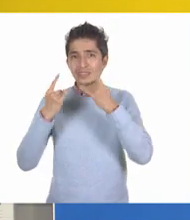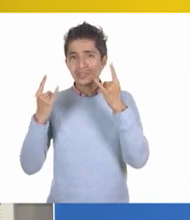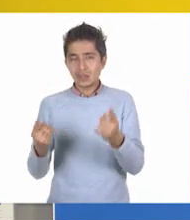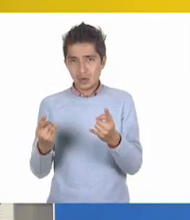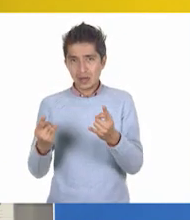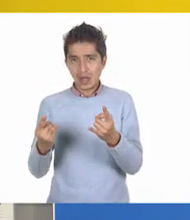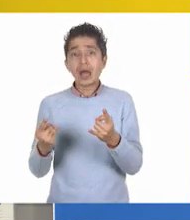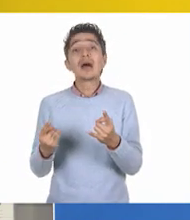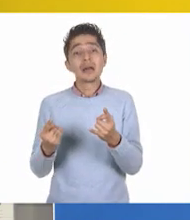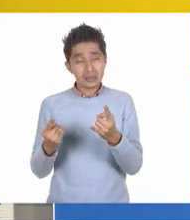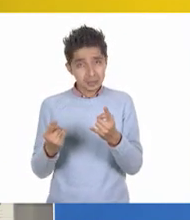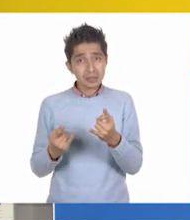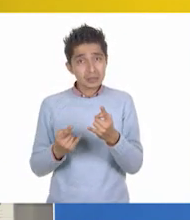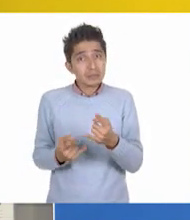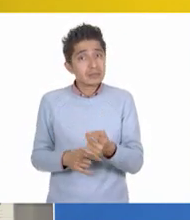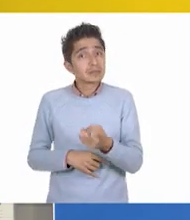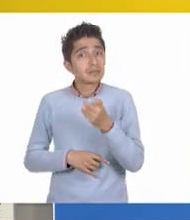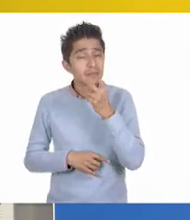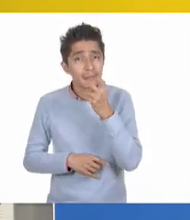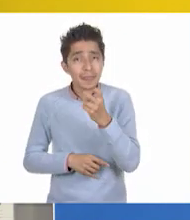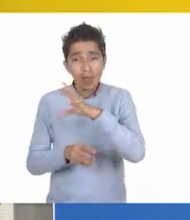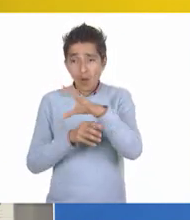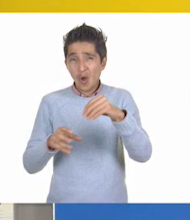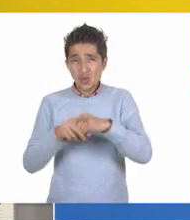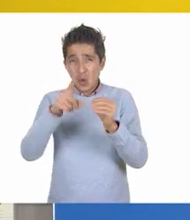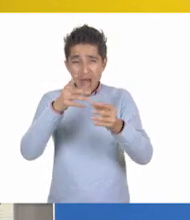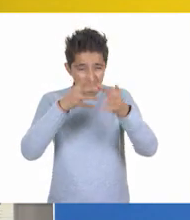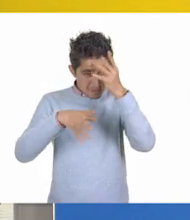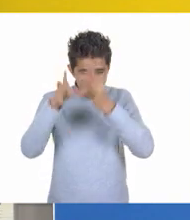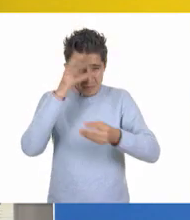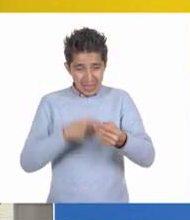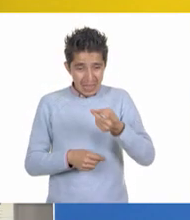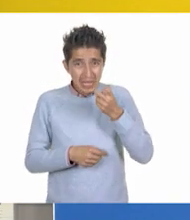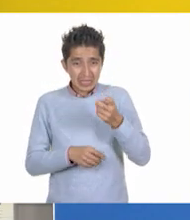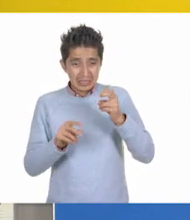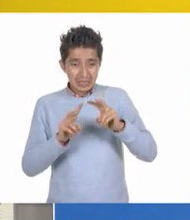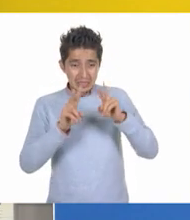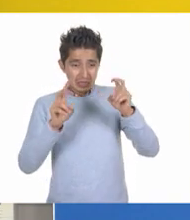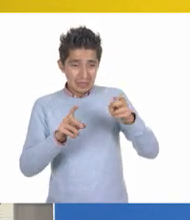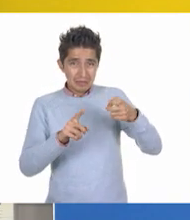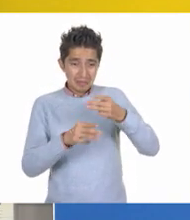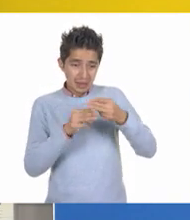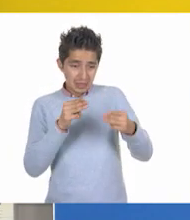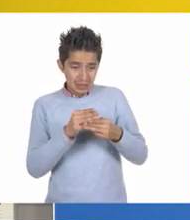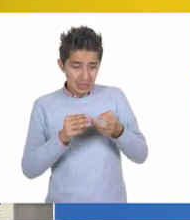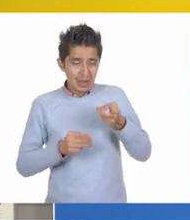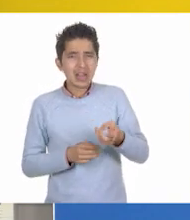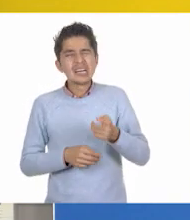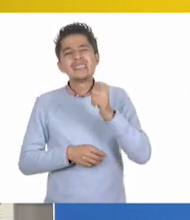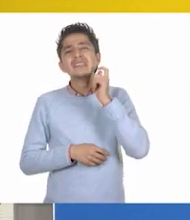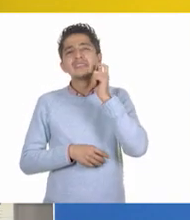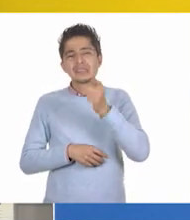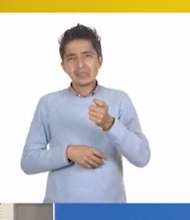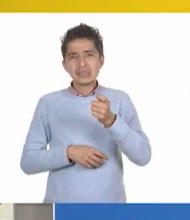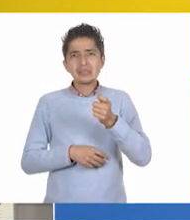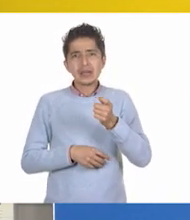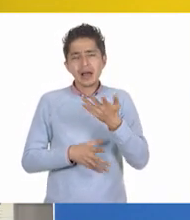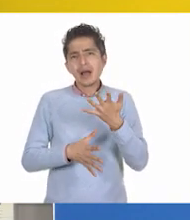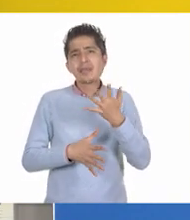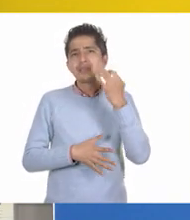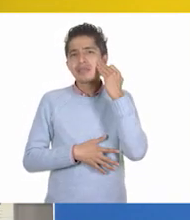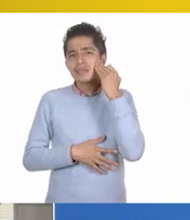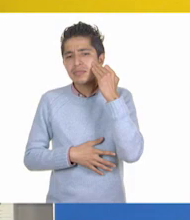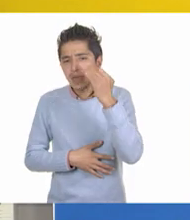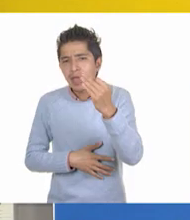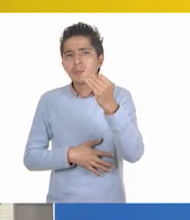así que pongan en juego todo lo que han aprendido en esa asignatura, sobre todo con relación a las nociones